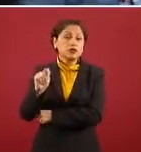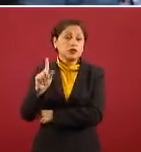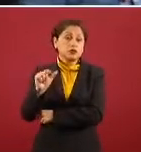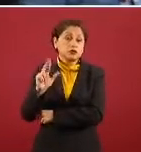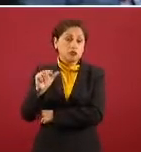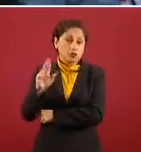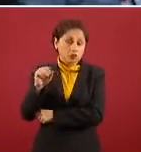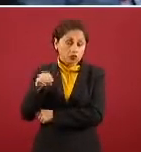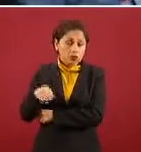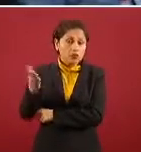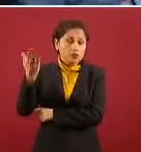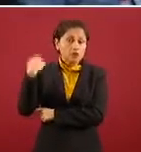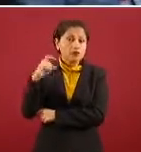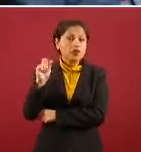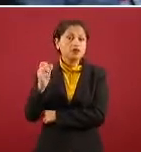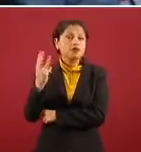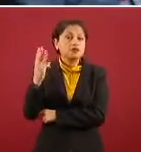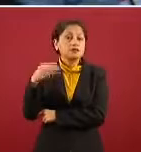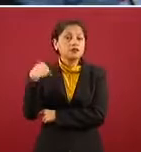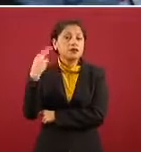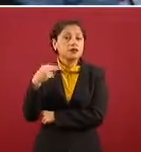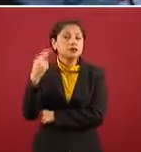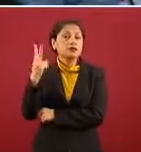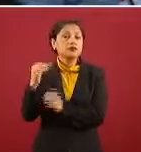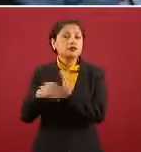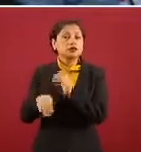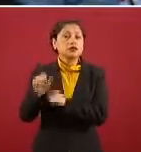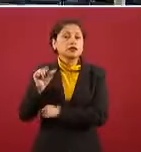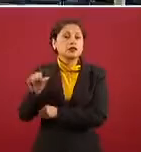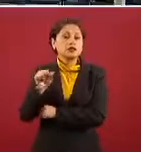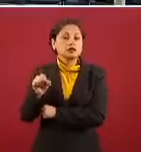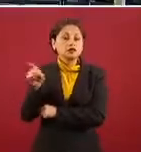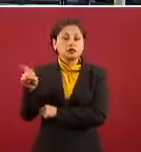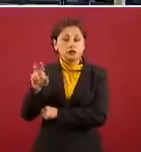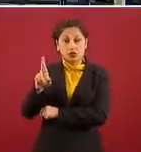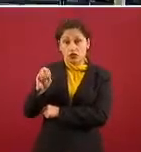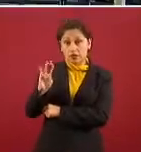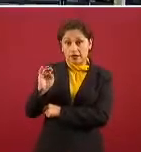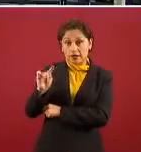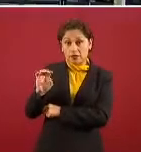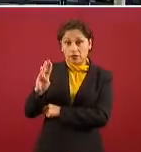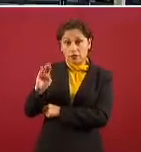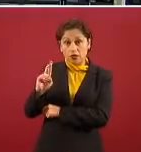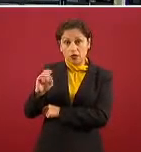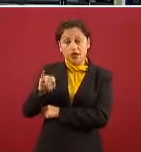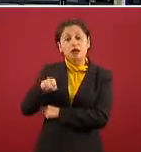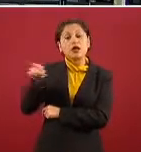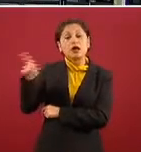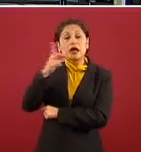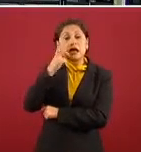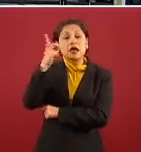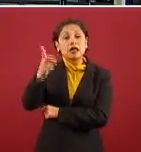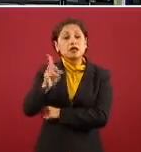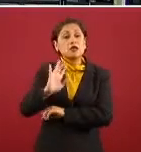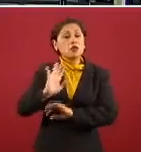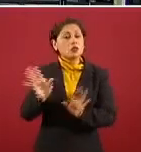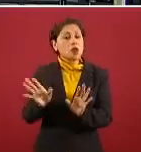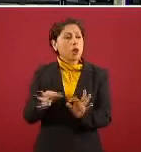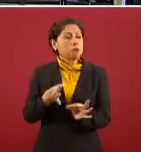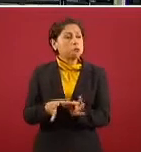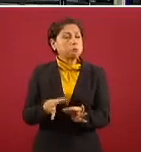del 2016 Roberto Borge dijo que solo faltaba equipo médico para que pudiera